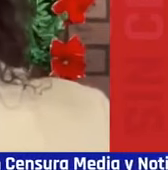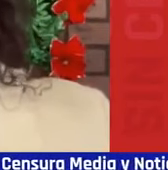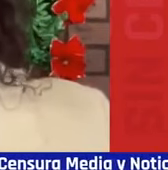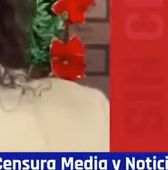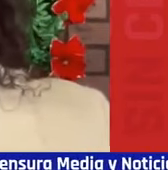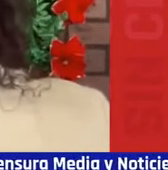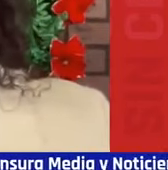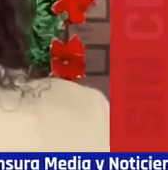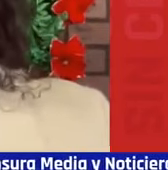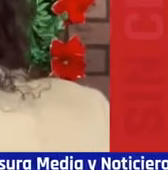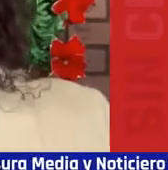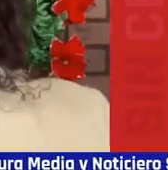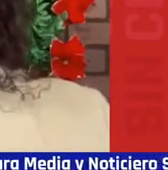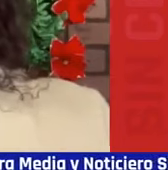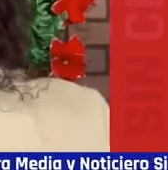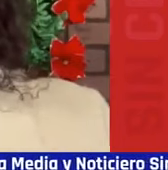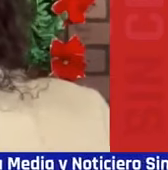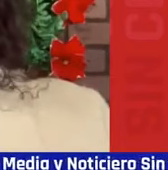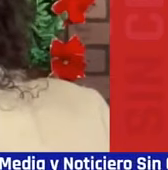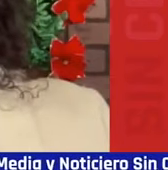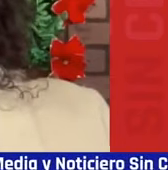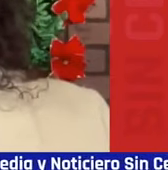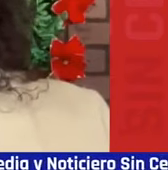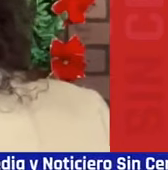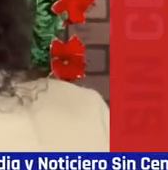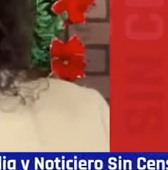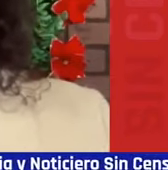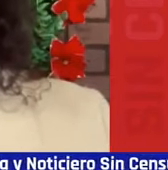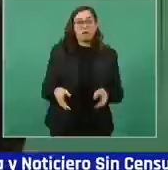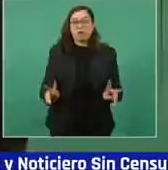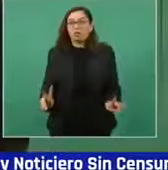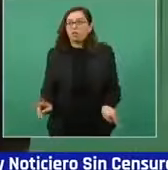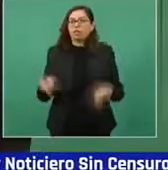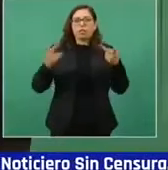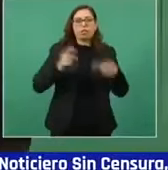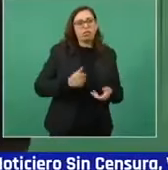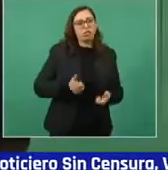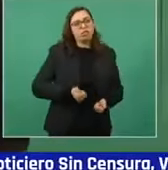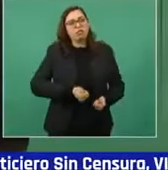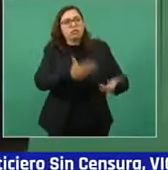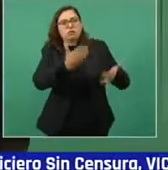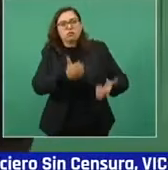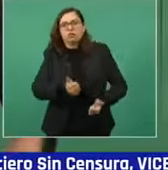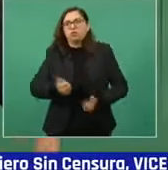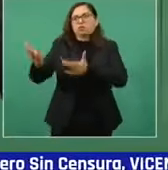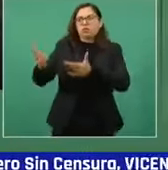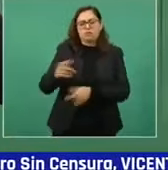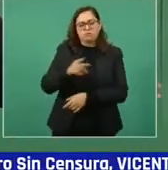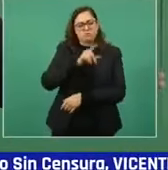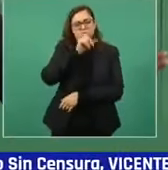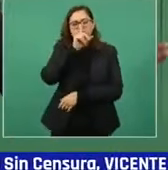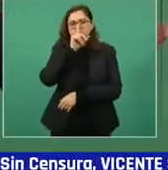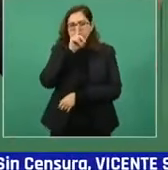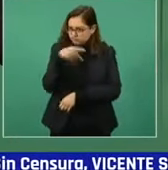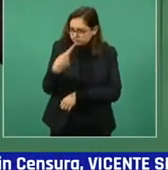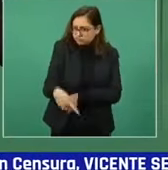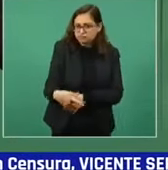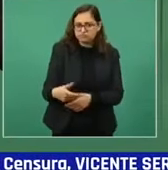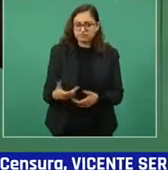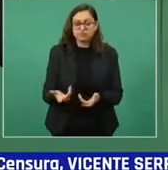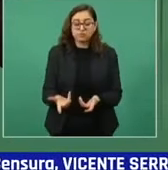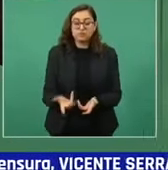porque a raíz del 1 de diciembre, a raíz de ver cómo están los cuadros, cómo la gente se manifestó,